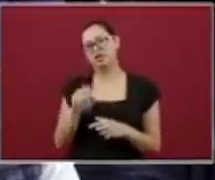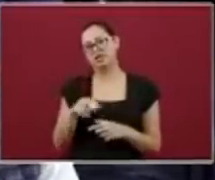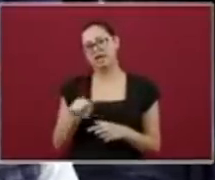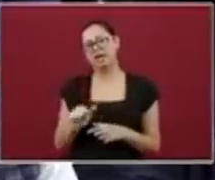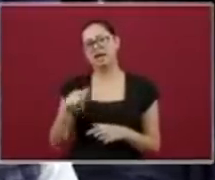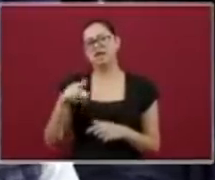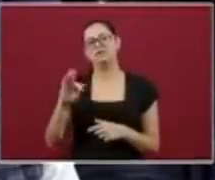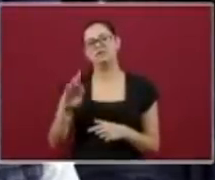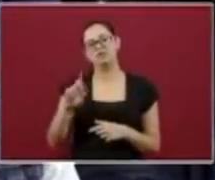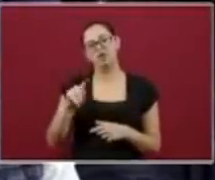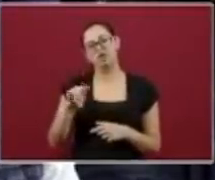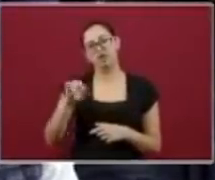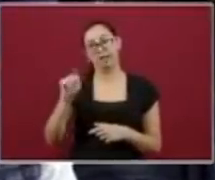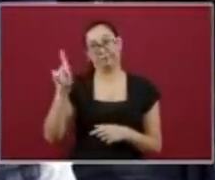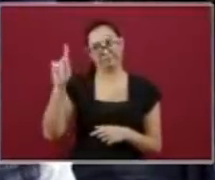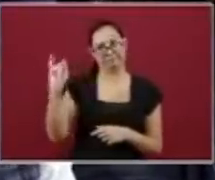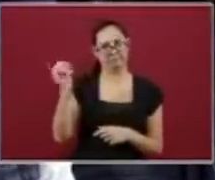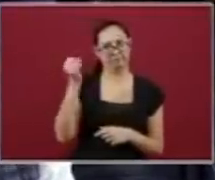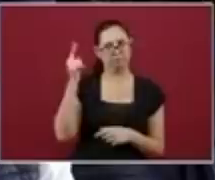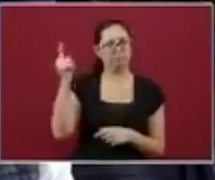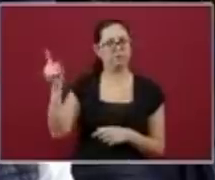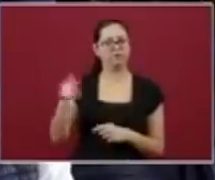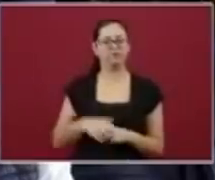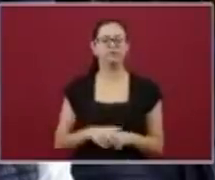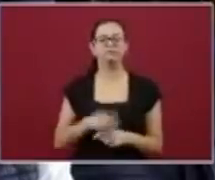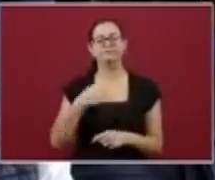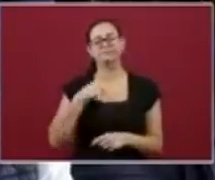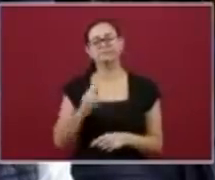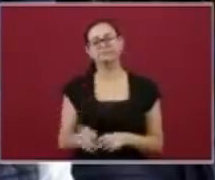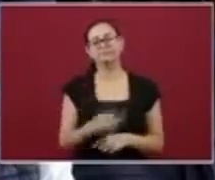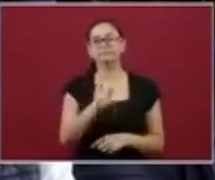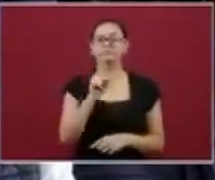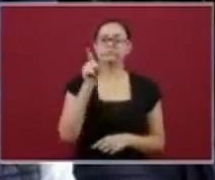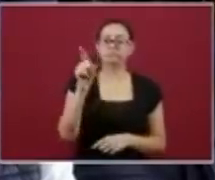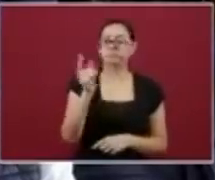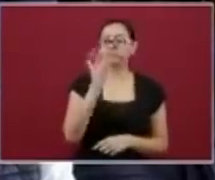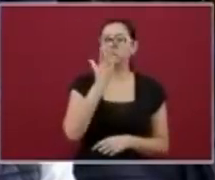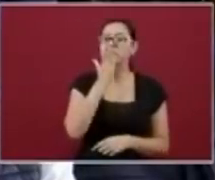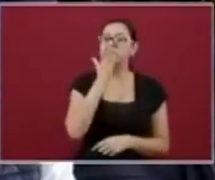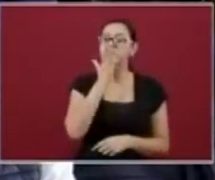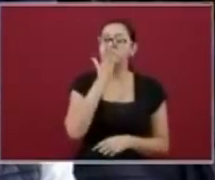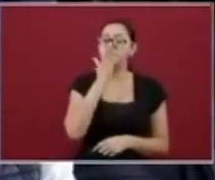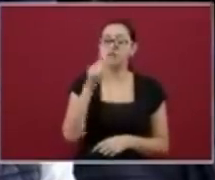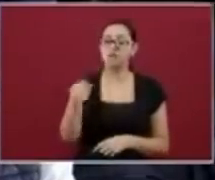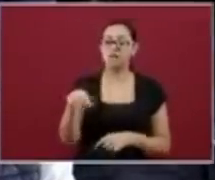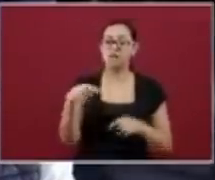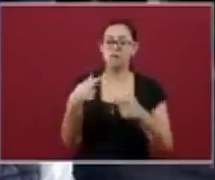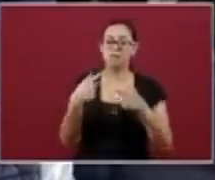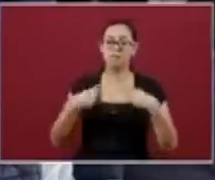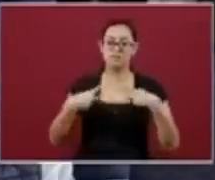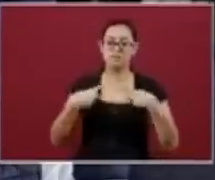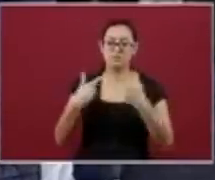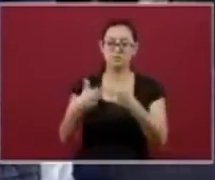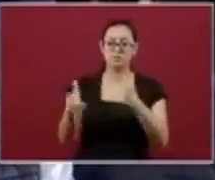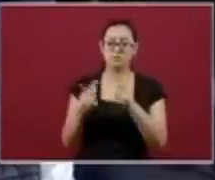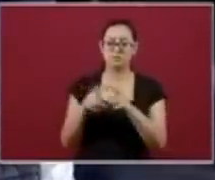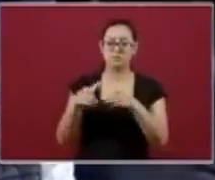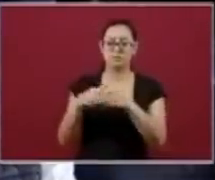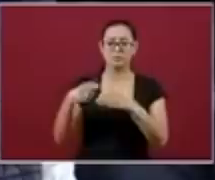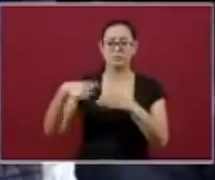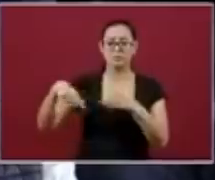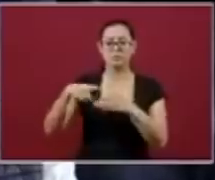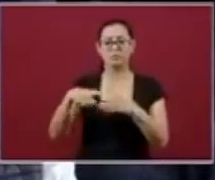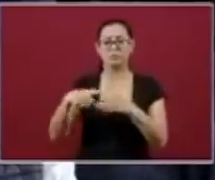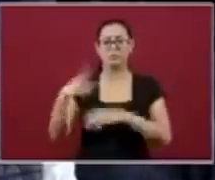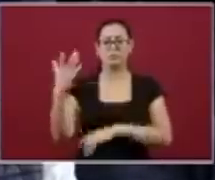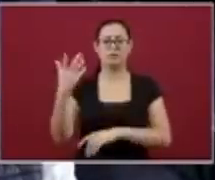Tijuana. Le quiero preguntar, presidente, mire, en Sonora hay grupos de personas que tienen tomadas las